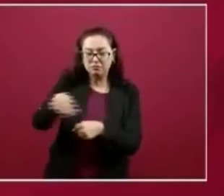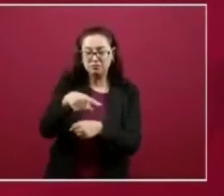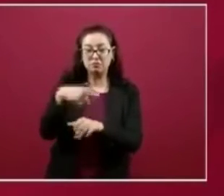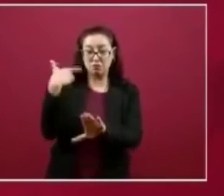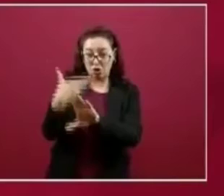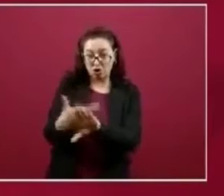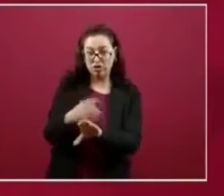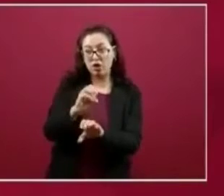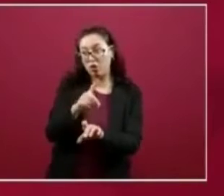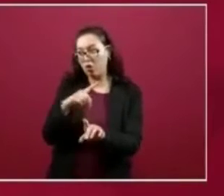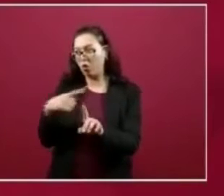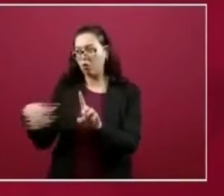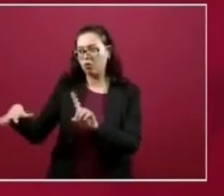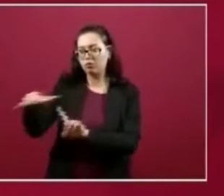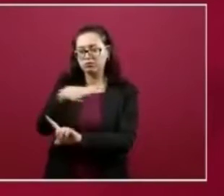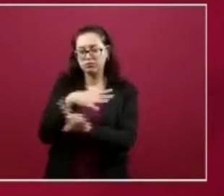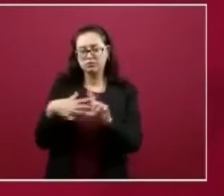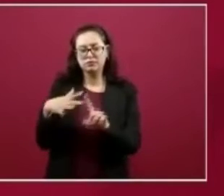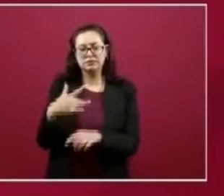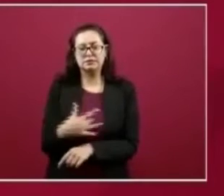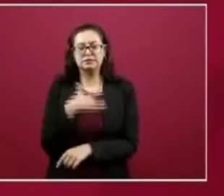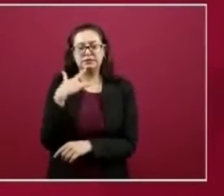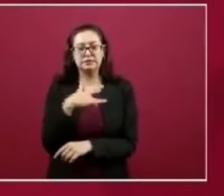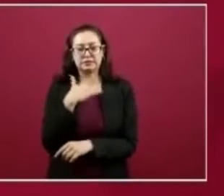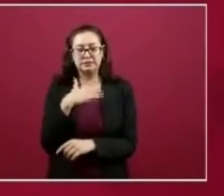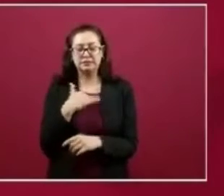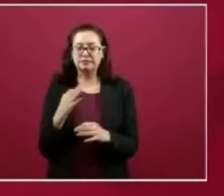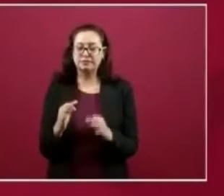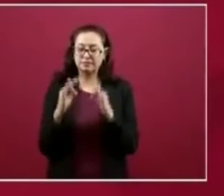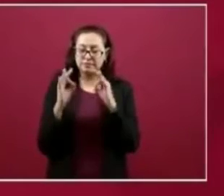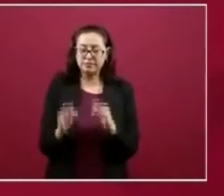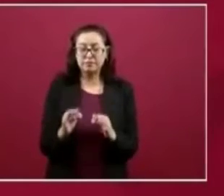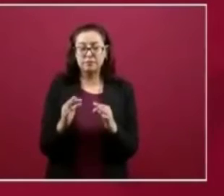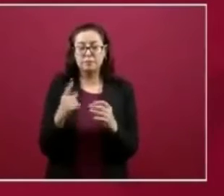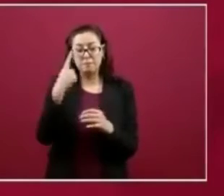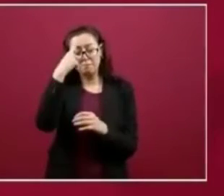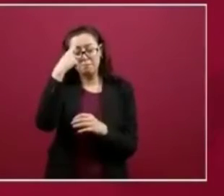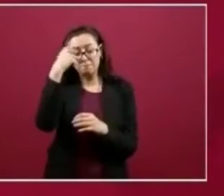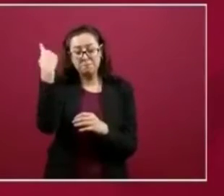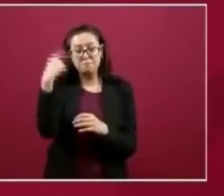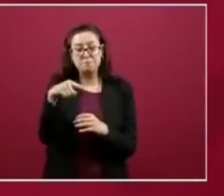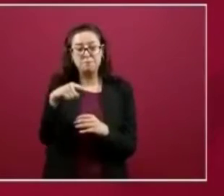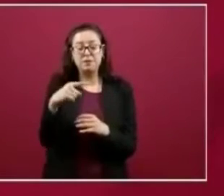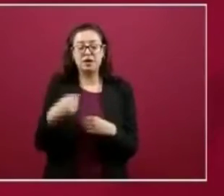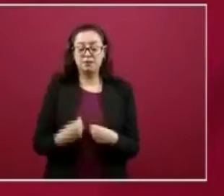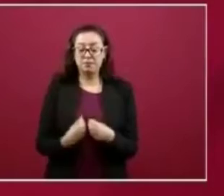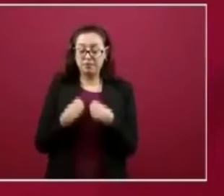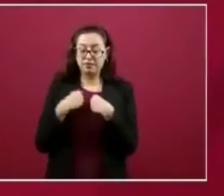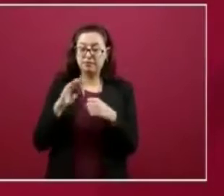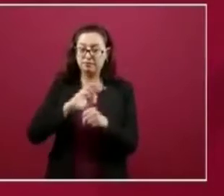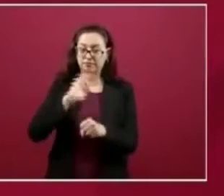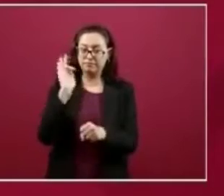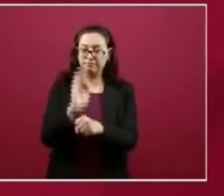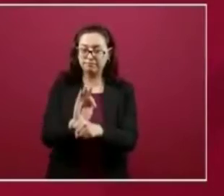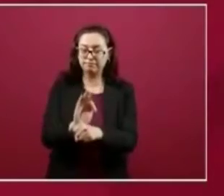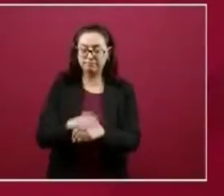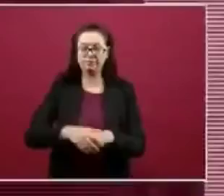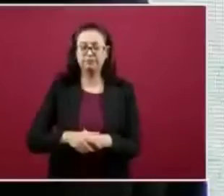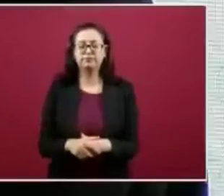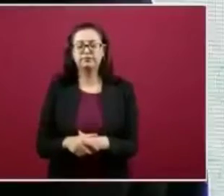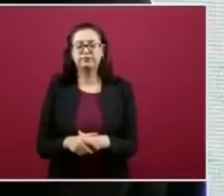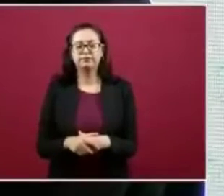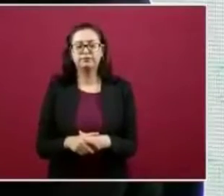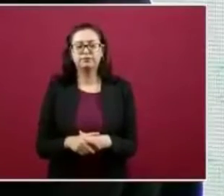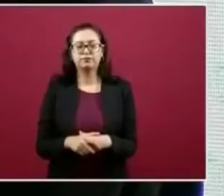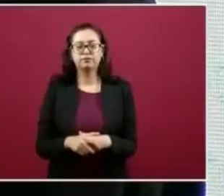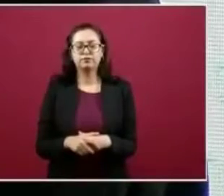violencia, con sensibilidad y calidad, garantizando la protección de vida. Queremos establecer